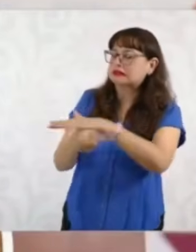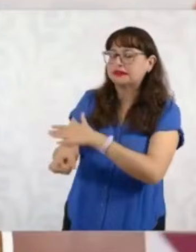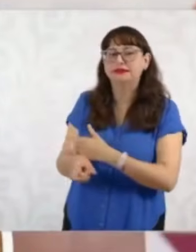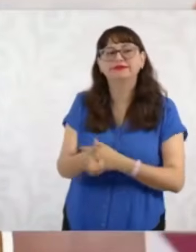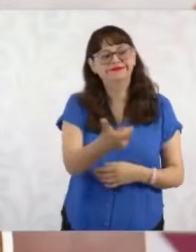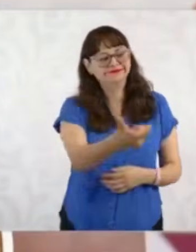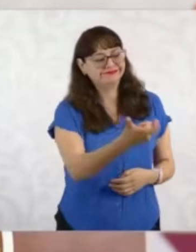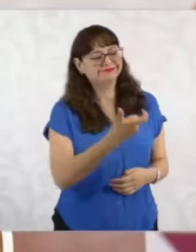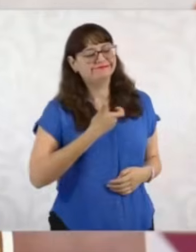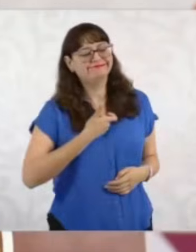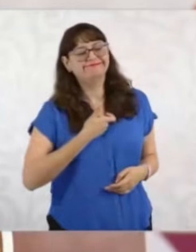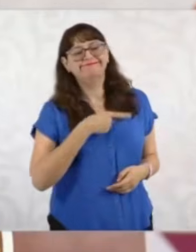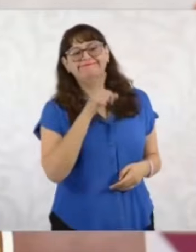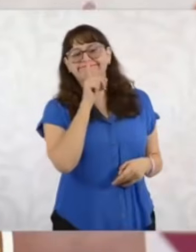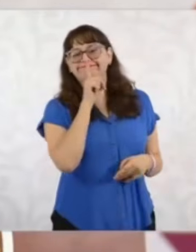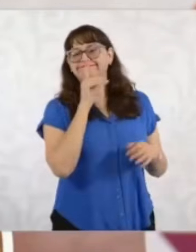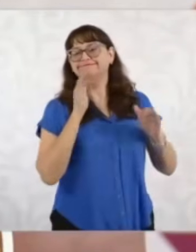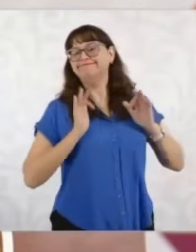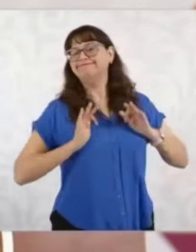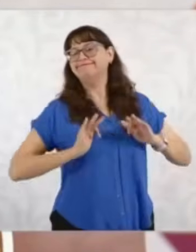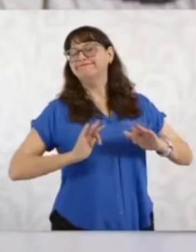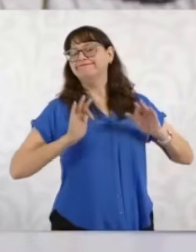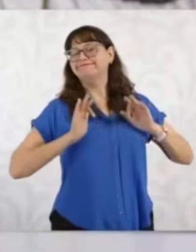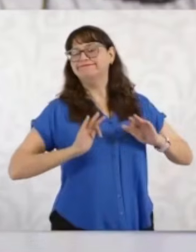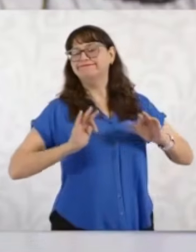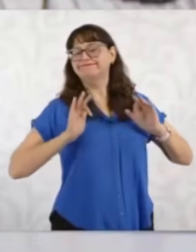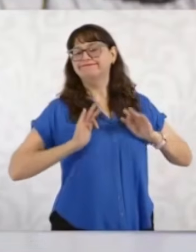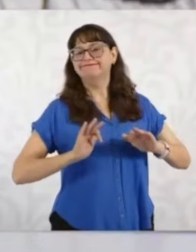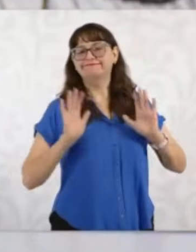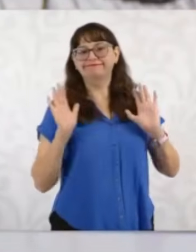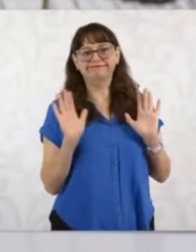para que cambiaran su línea editorial.